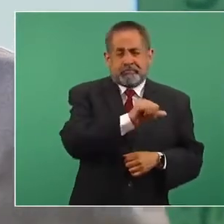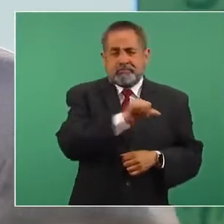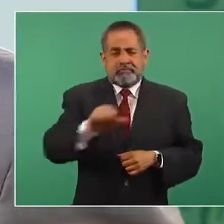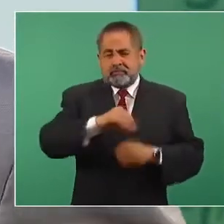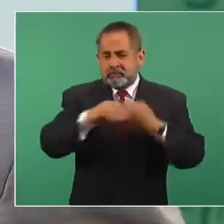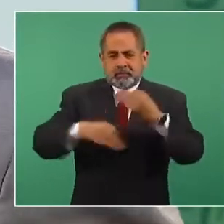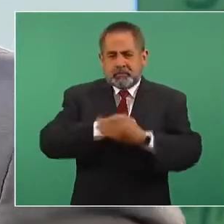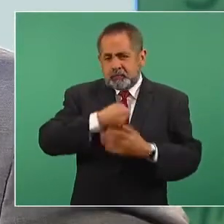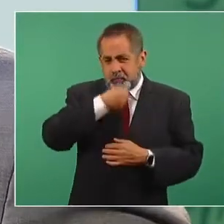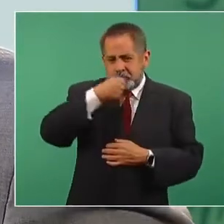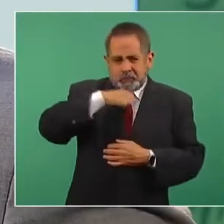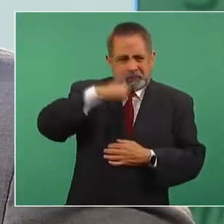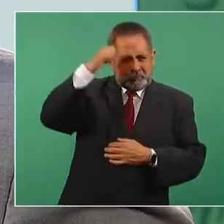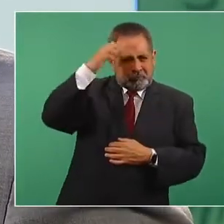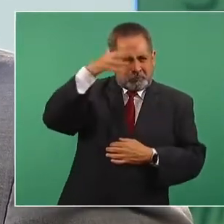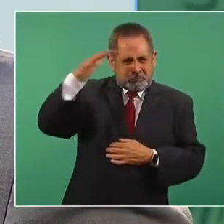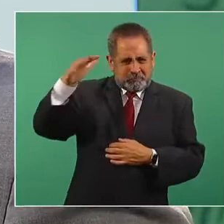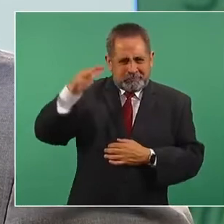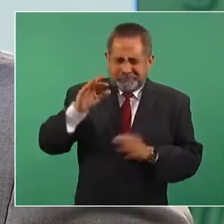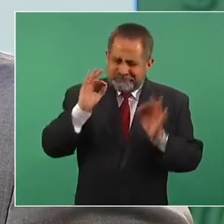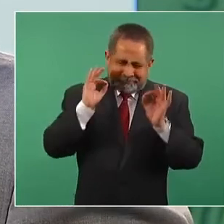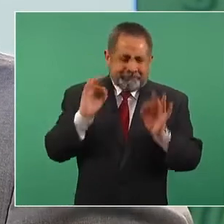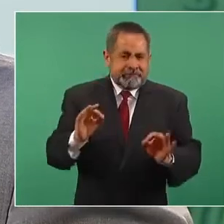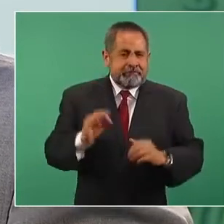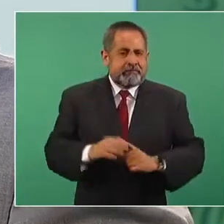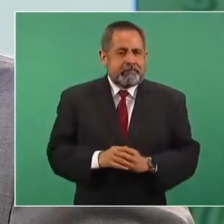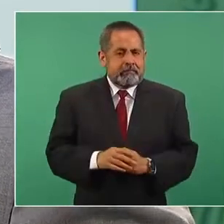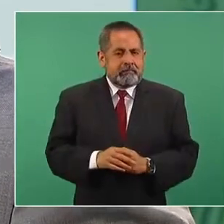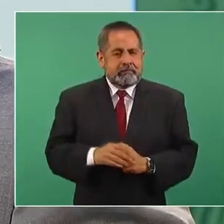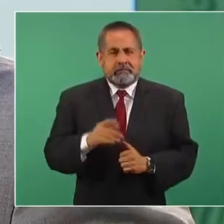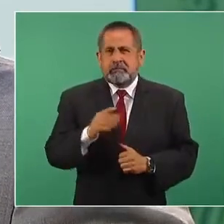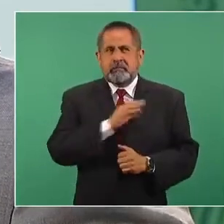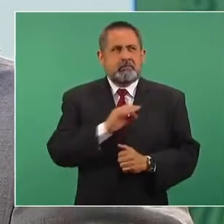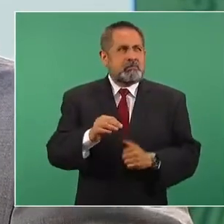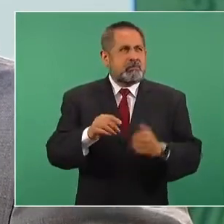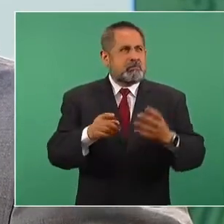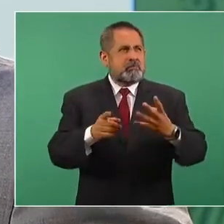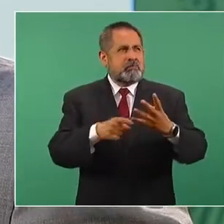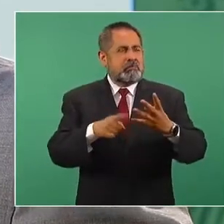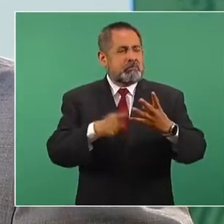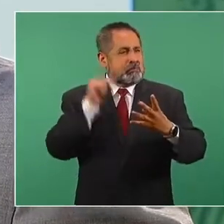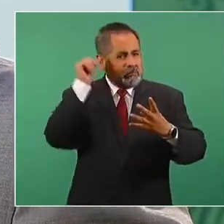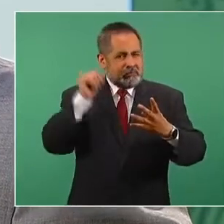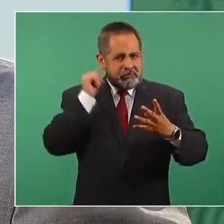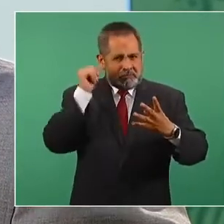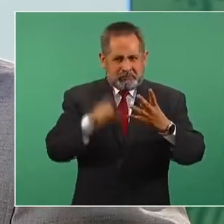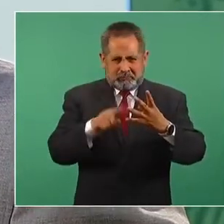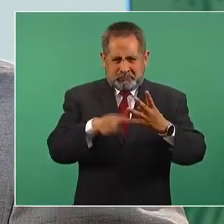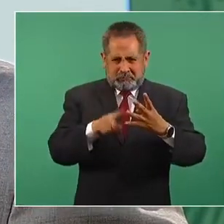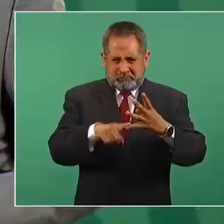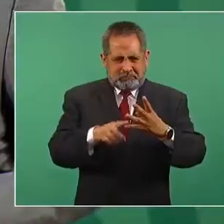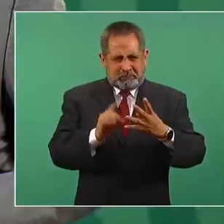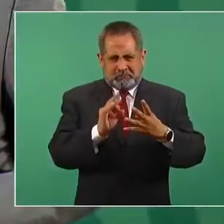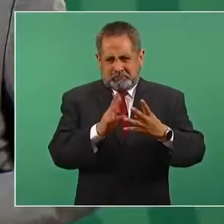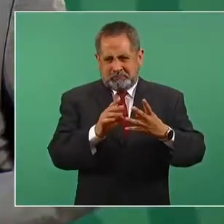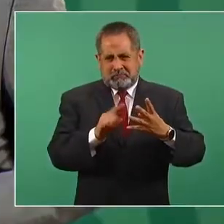vacunar a todos los adultos mayores a más tardar a finales de abril con una primera